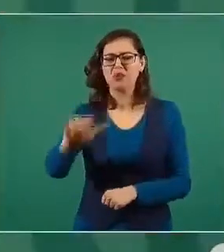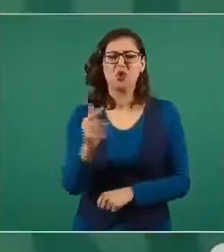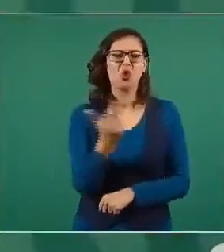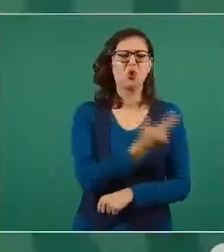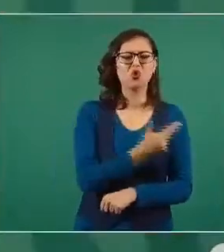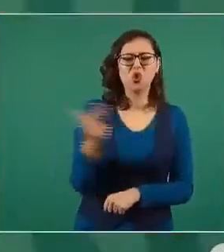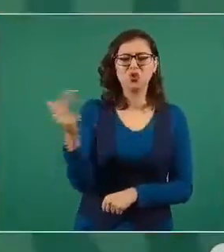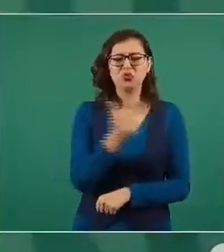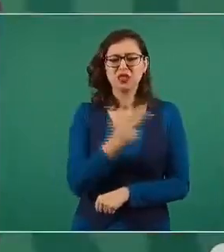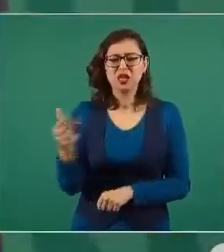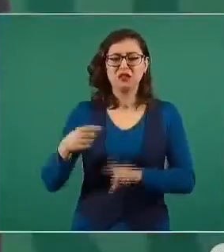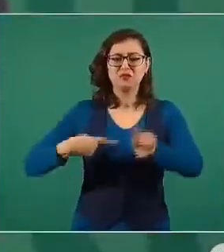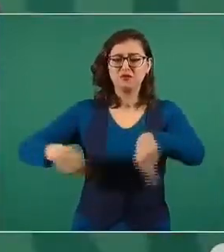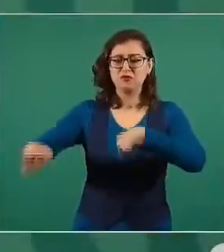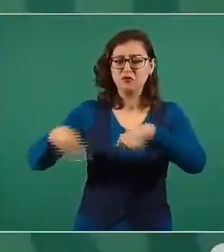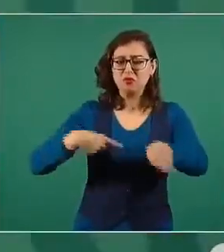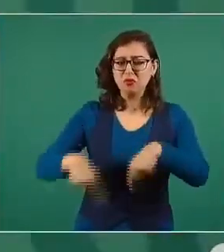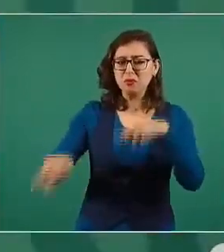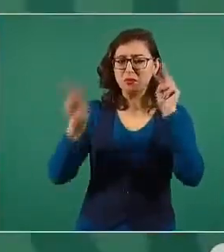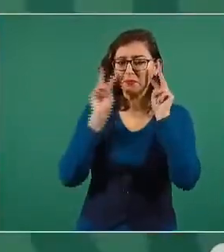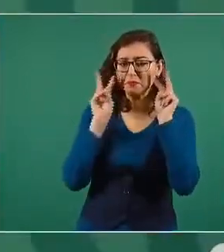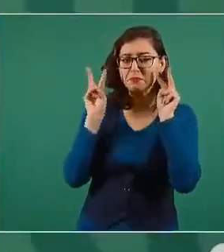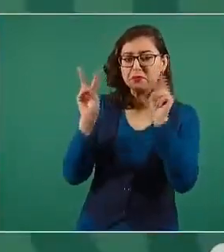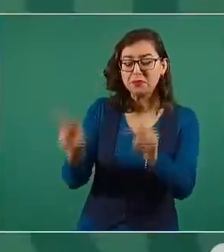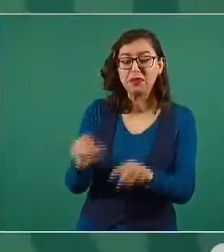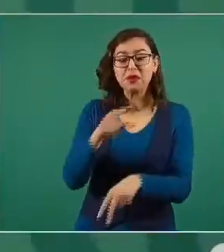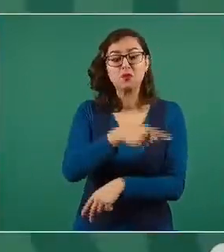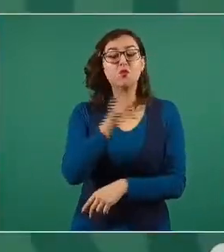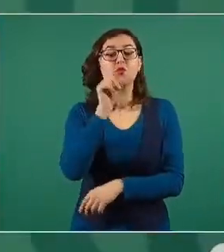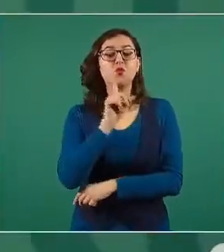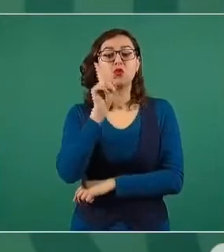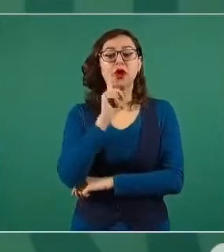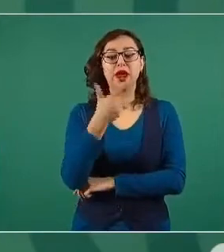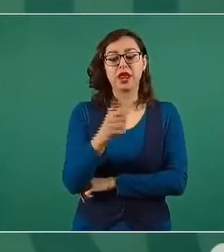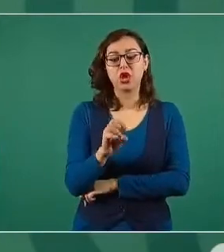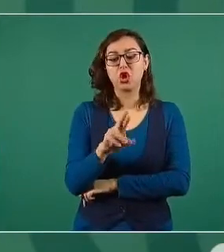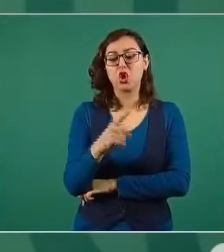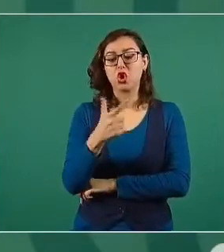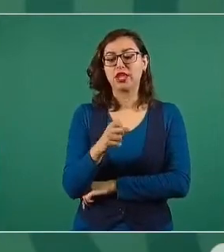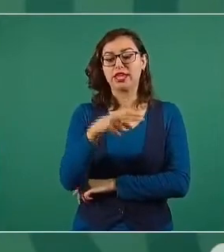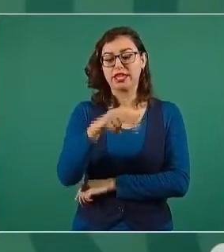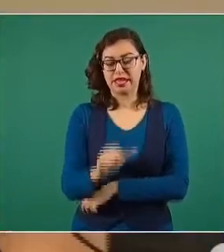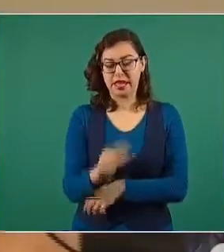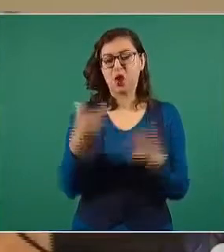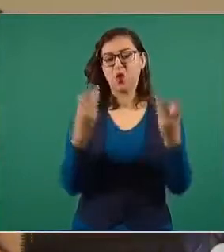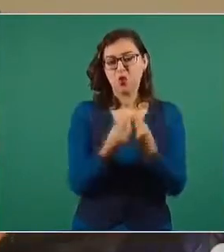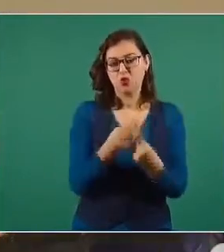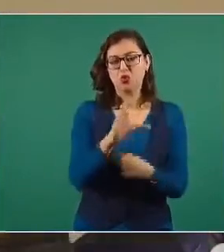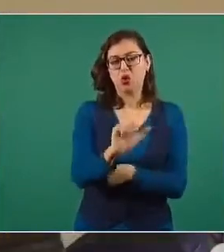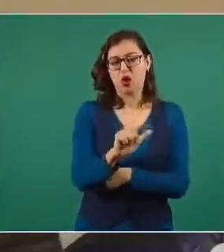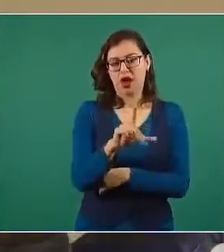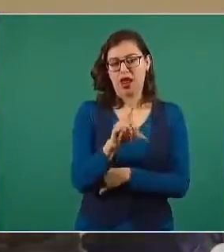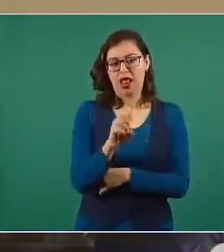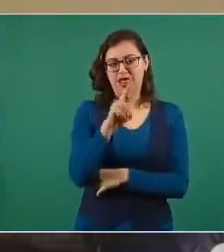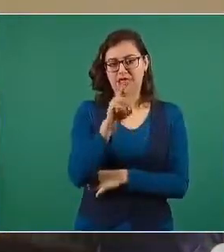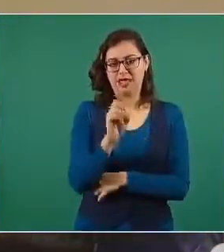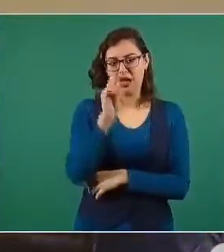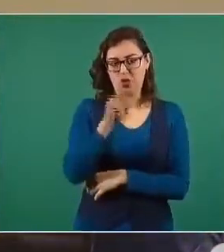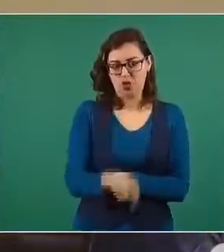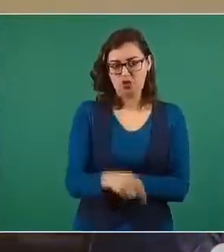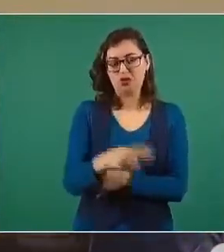los beneficiados podrían haber sido Georgina Kessel, secretaria de Energía con Calderón y actual consejera externa de